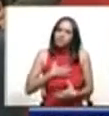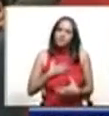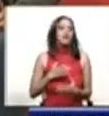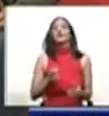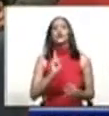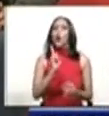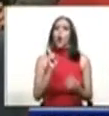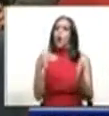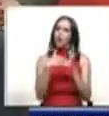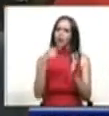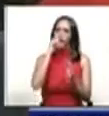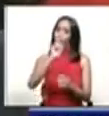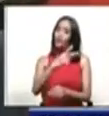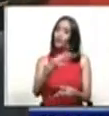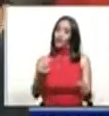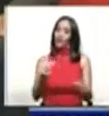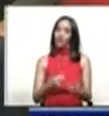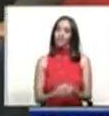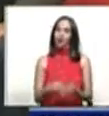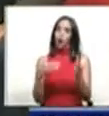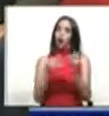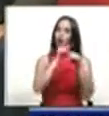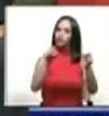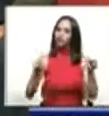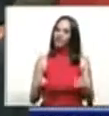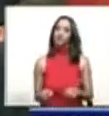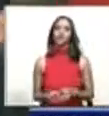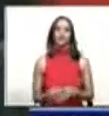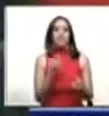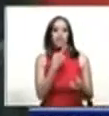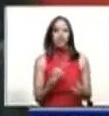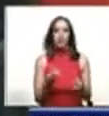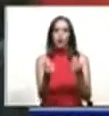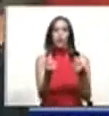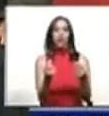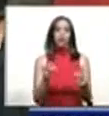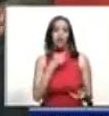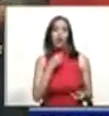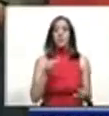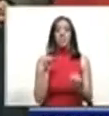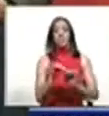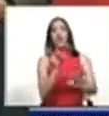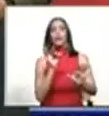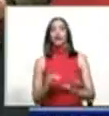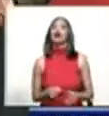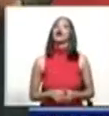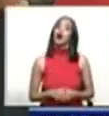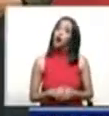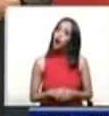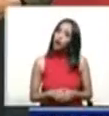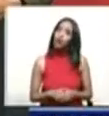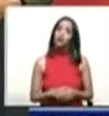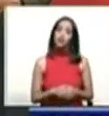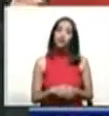presidente Nicolás Maduro, sino contra usted, que aparte dice, eso cuesta tanto y si no te gusta déjamelo ahí. Nosotros sabemos dónde está tú de